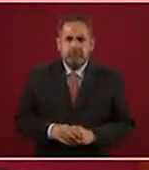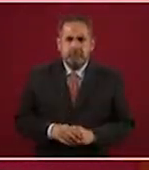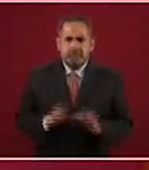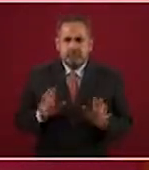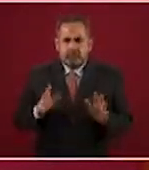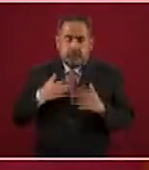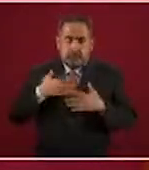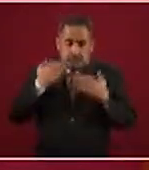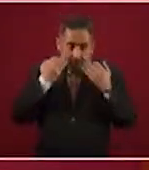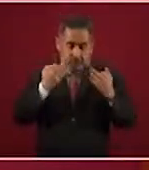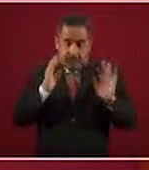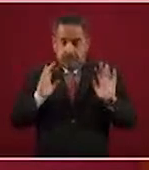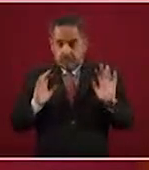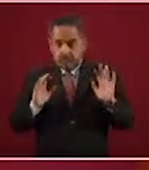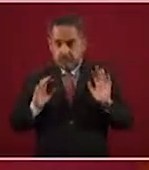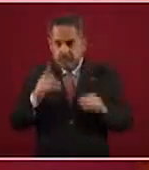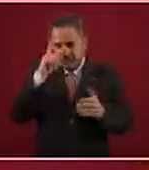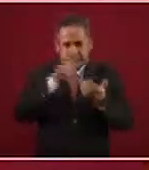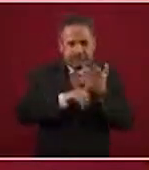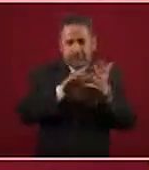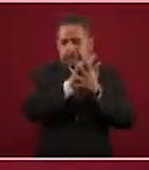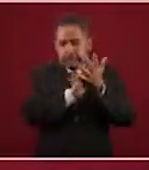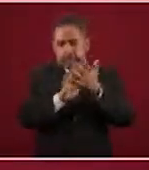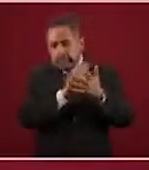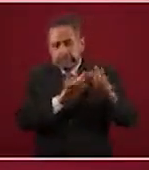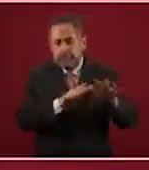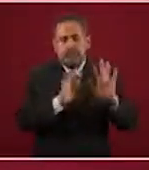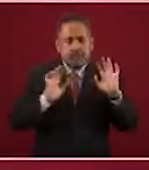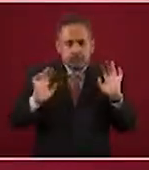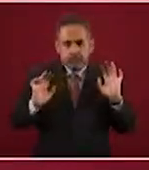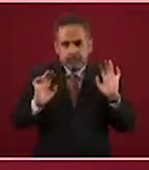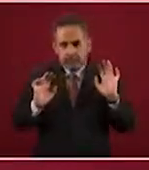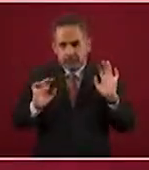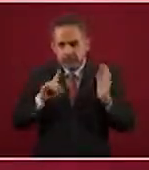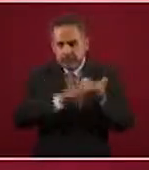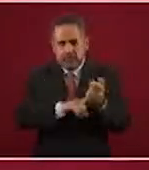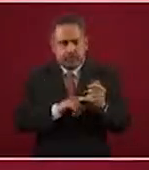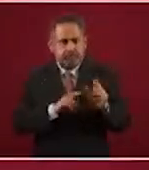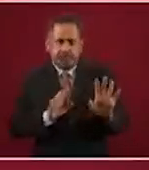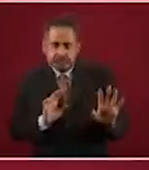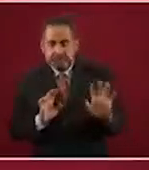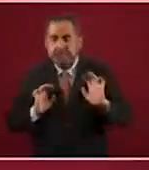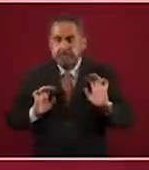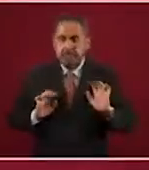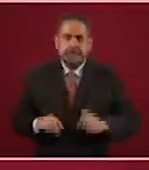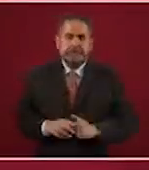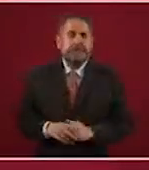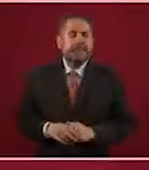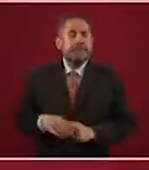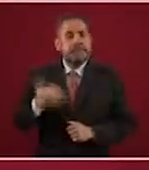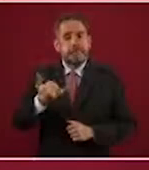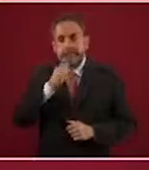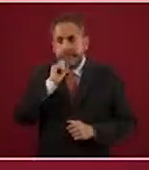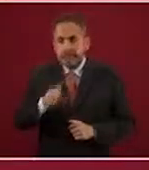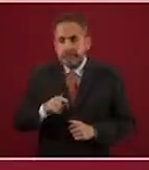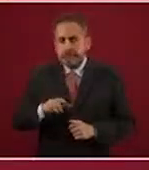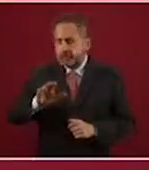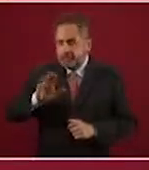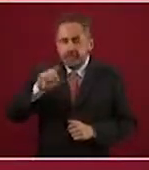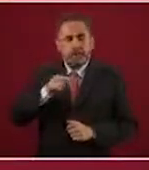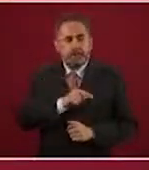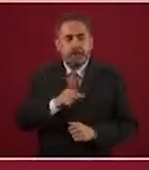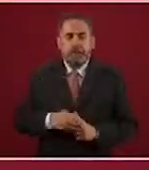Eso es lo que yo puedo decir, porque se polemiza mucho, ¿no?, sobre este caso. Y al